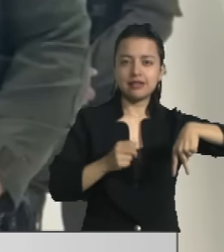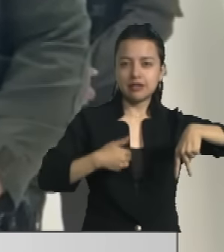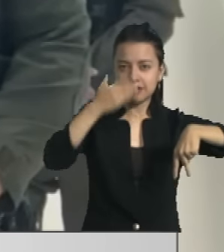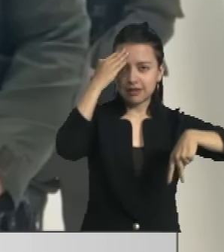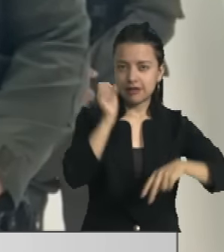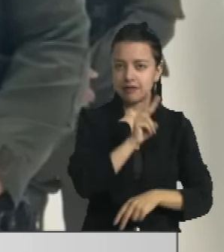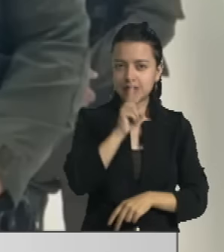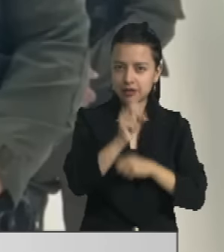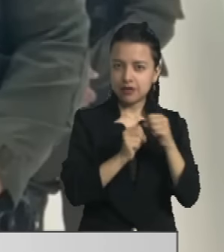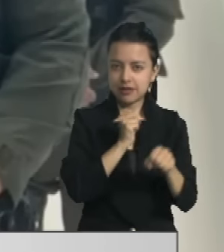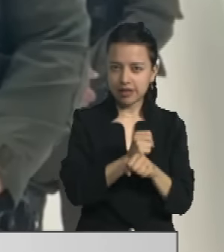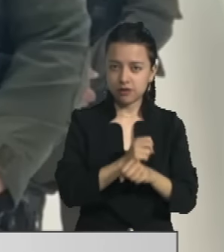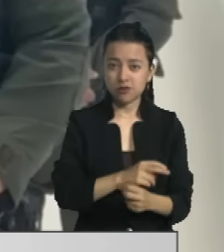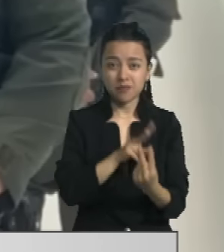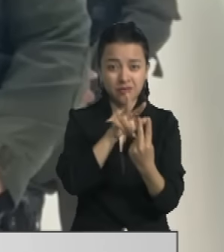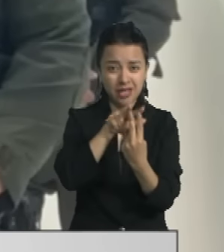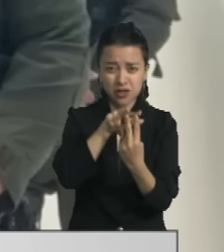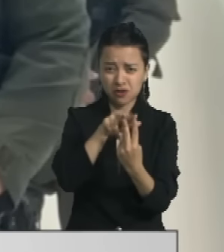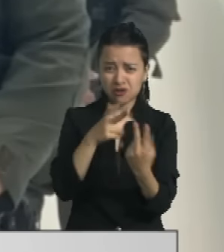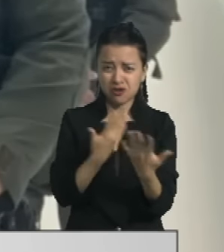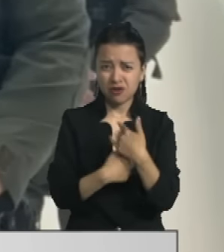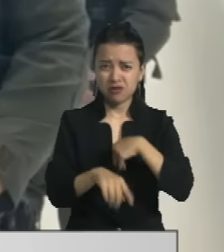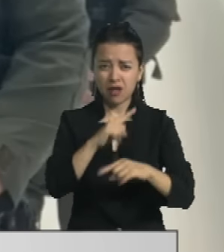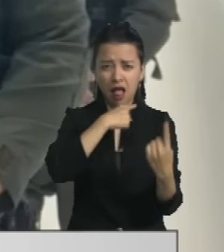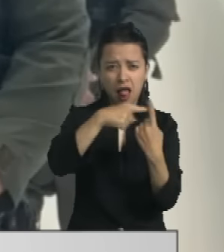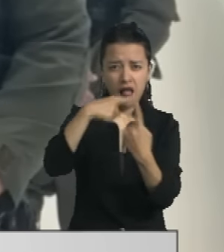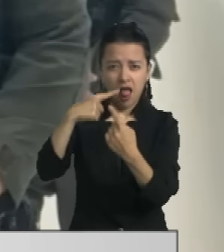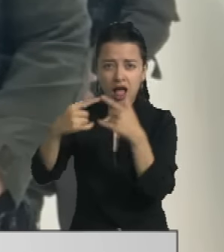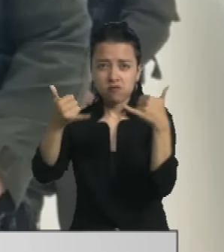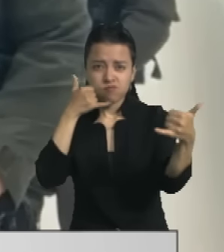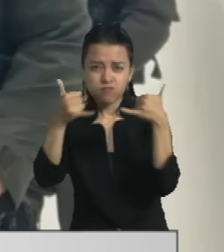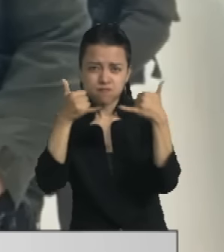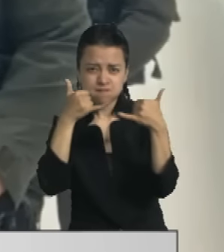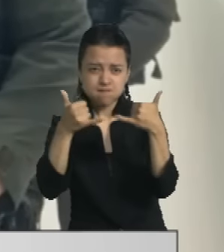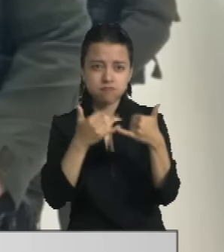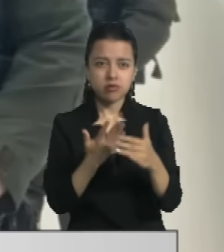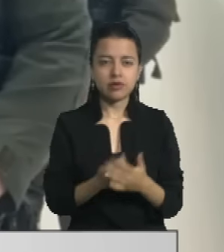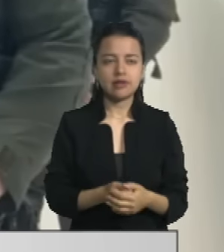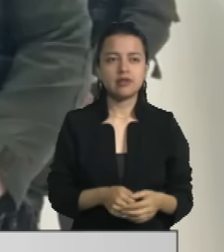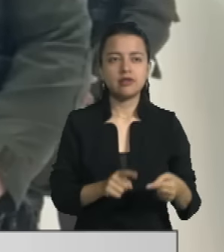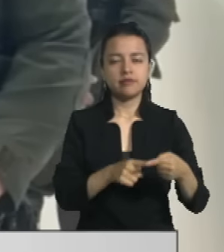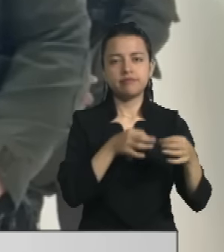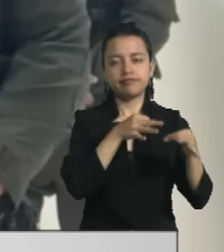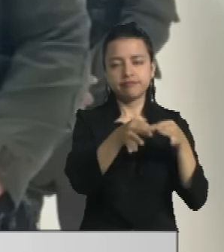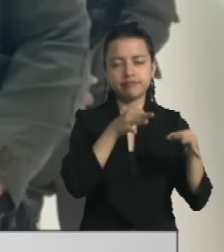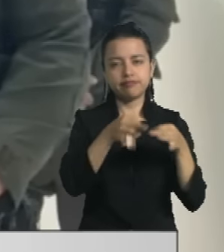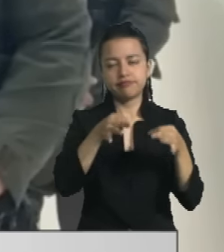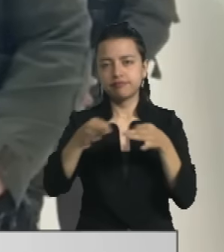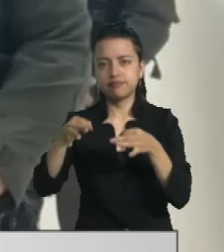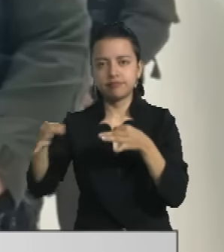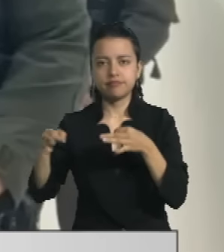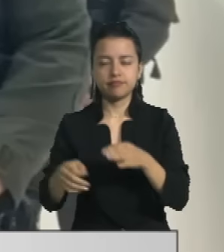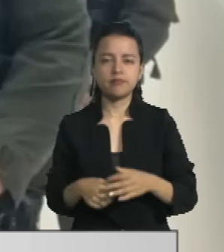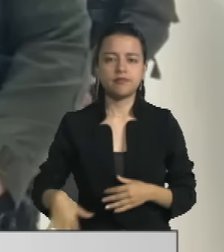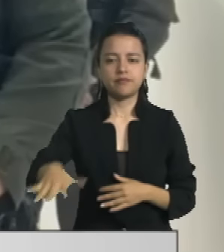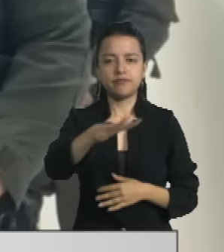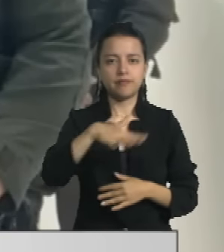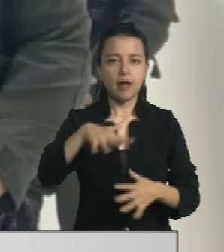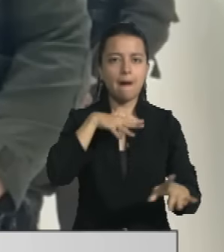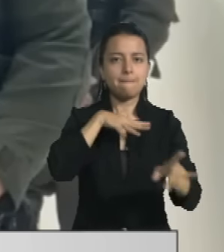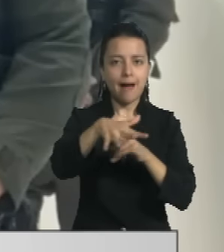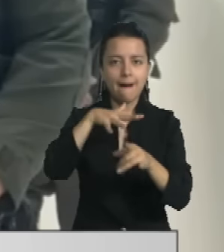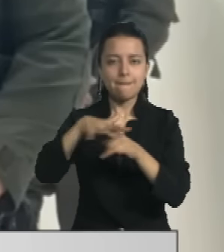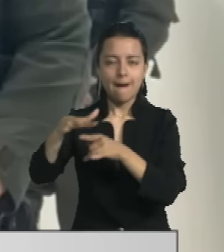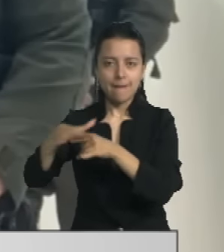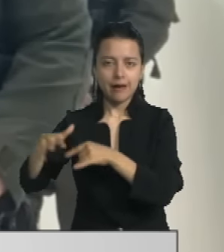cobro de múltiples extorsiones en los municipios de Barranco Ela San Martín de loa laoa y altos del Rosario